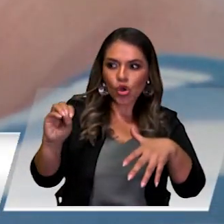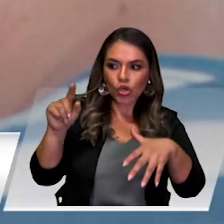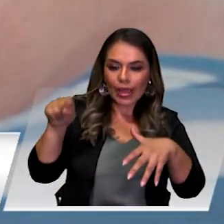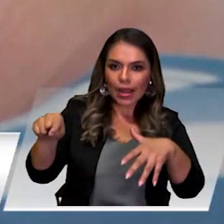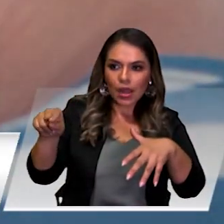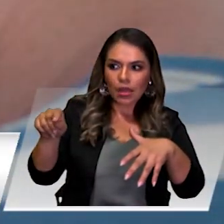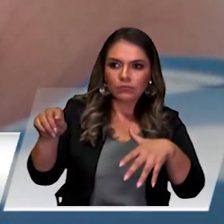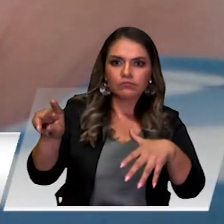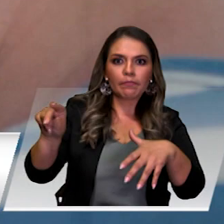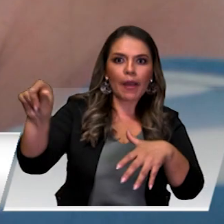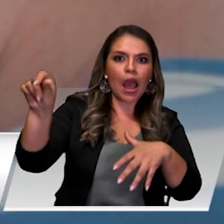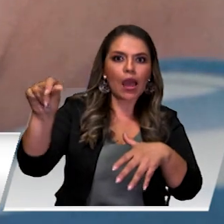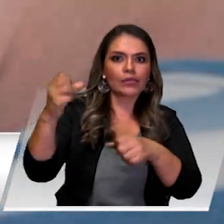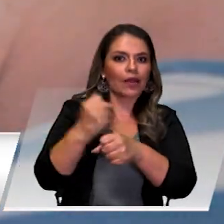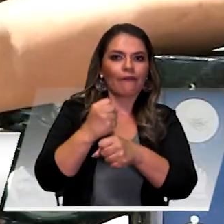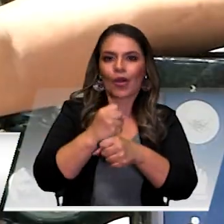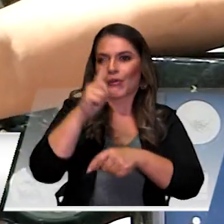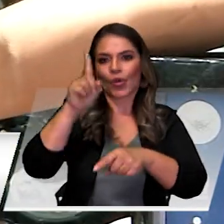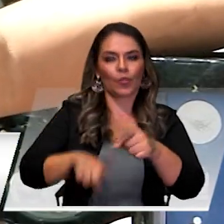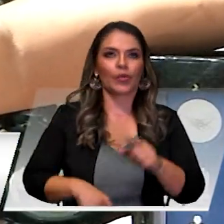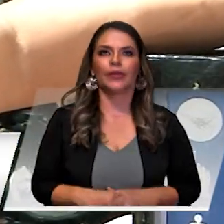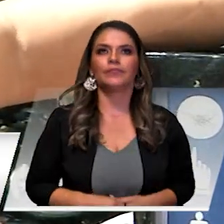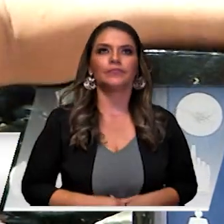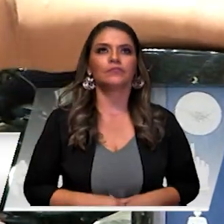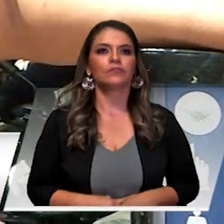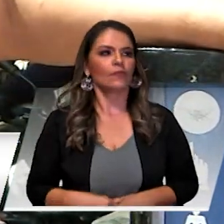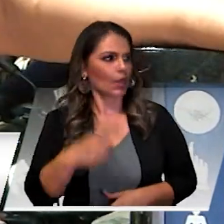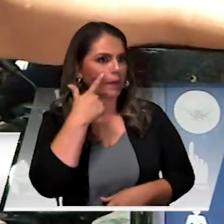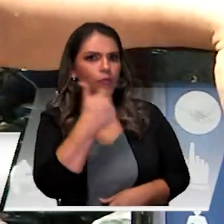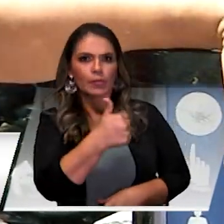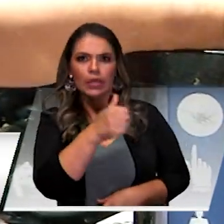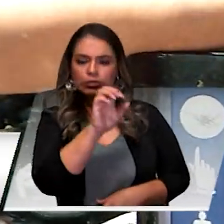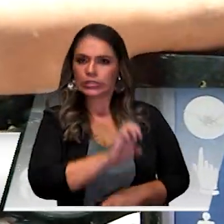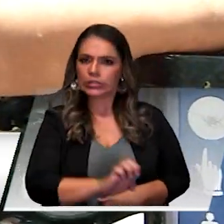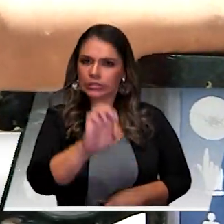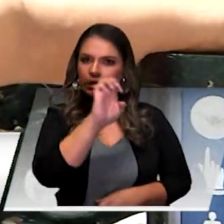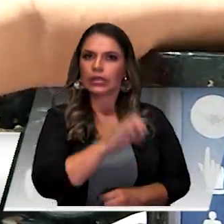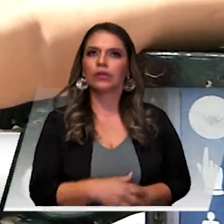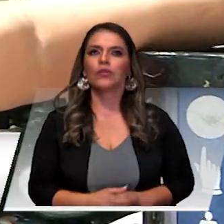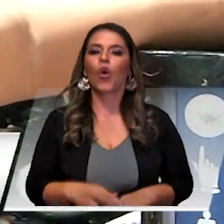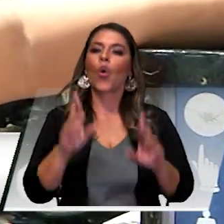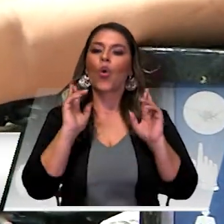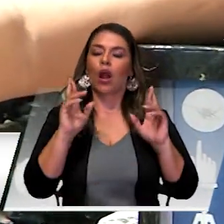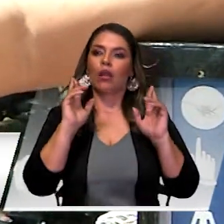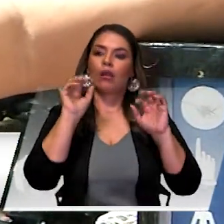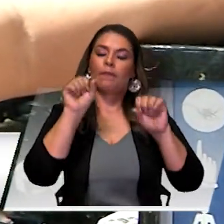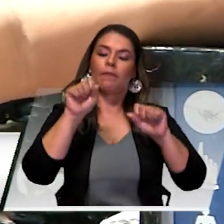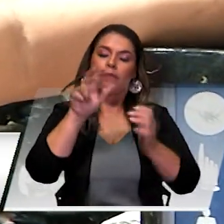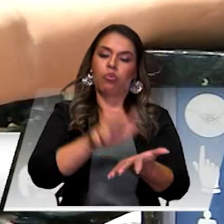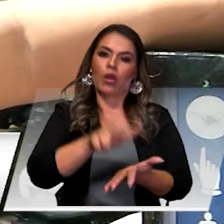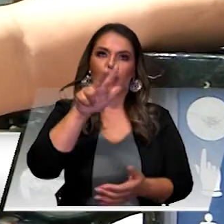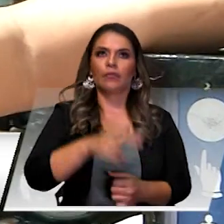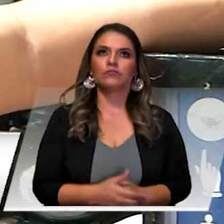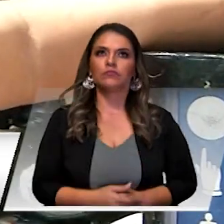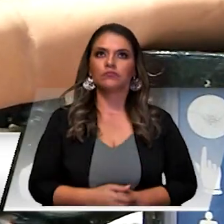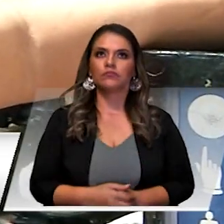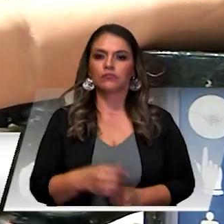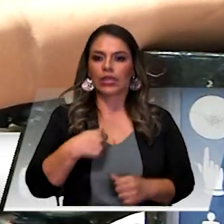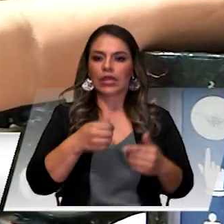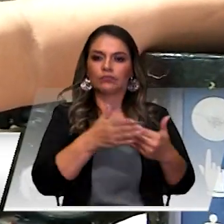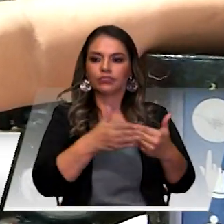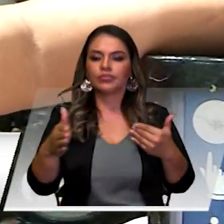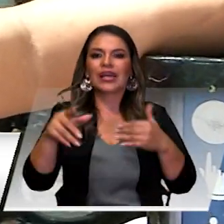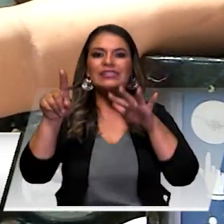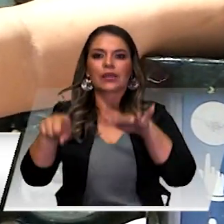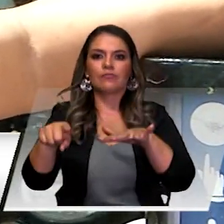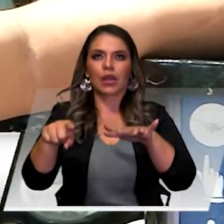compañera sentimental está en gestación. Ah, me parece muy bueno que esa ley salga y ojalá la aprueben. Y muy bueno que nosotros a menos de 6 meses estemos con el